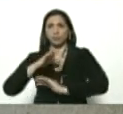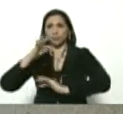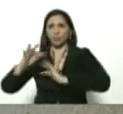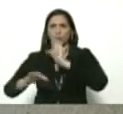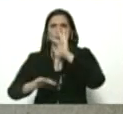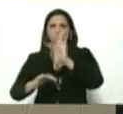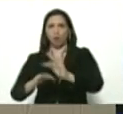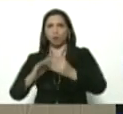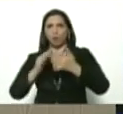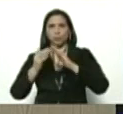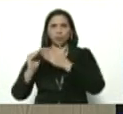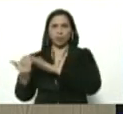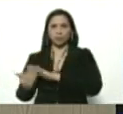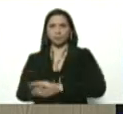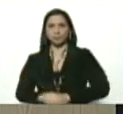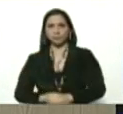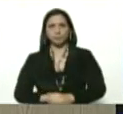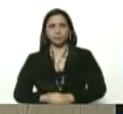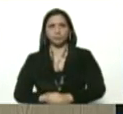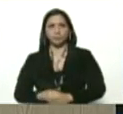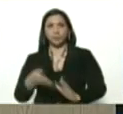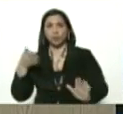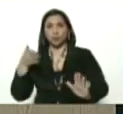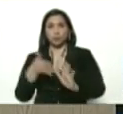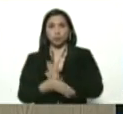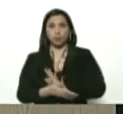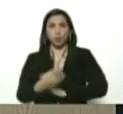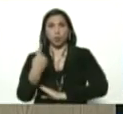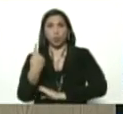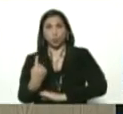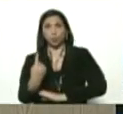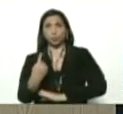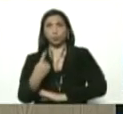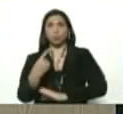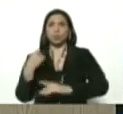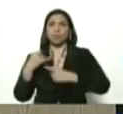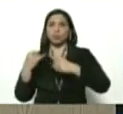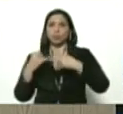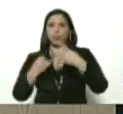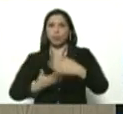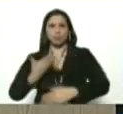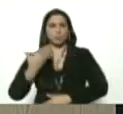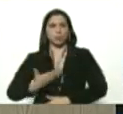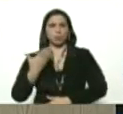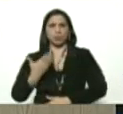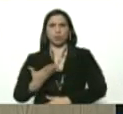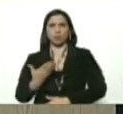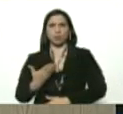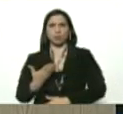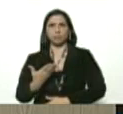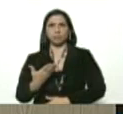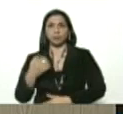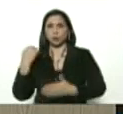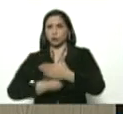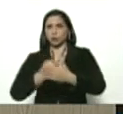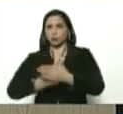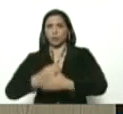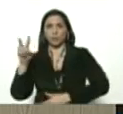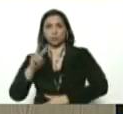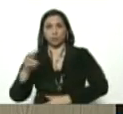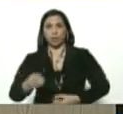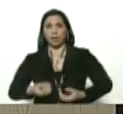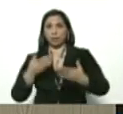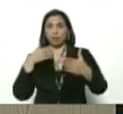comunitaria en cuanto a uno de las que ha sido la herramienta fundamental una de las herramientas fundamentales en el combate que venezuela ha dado